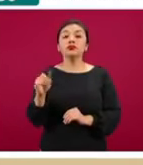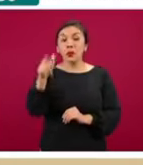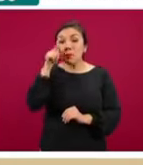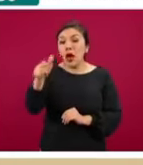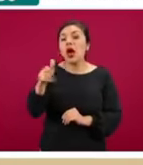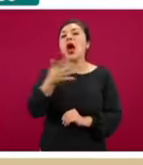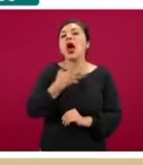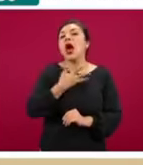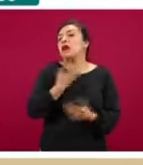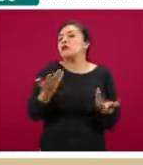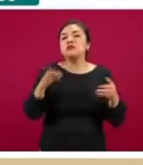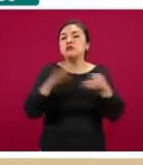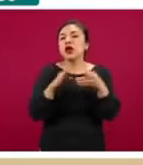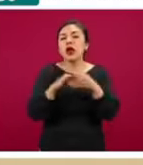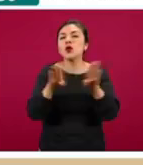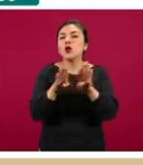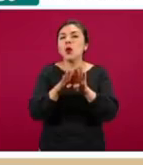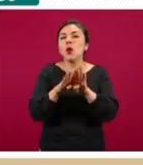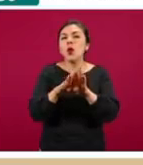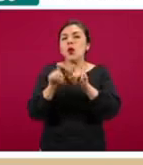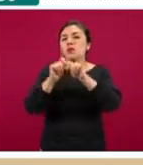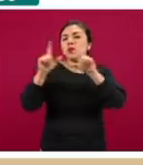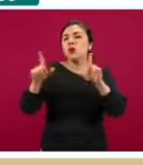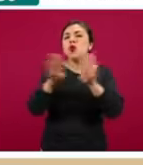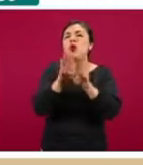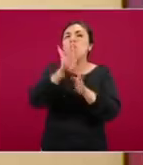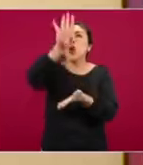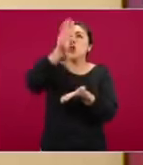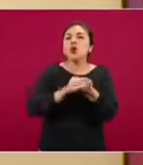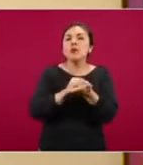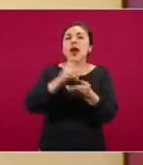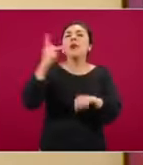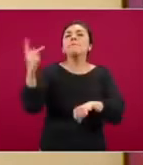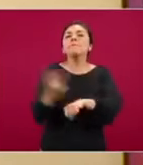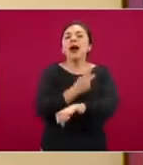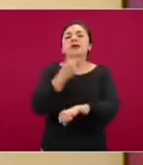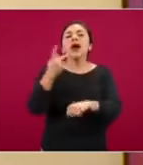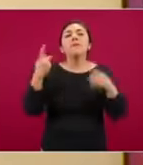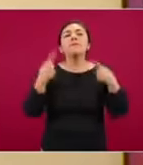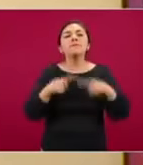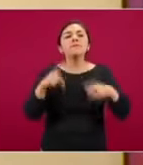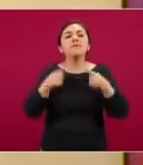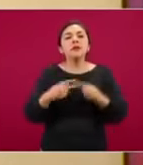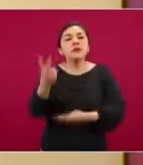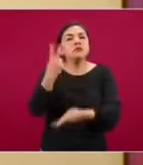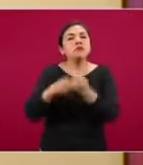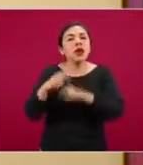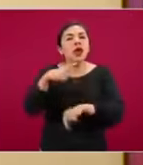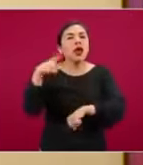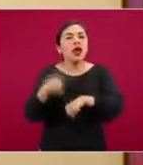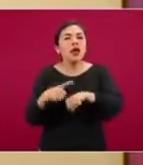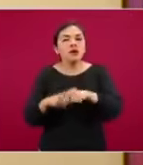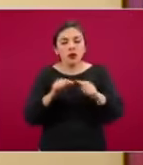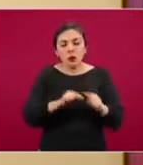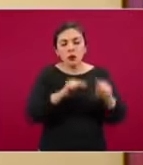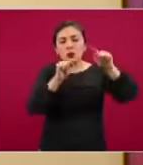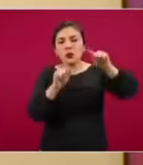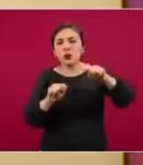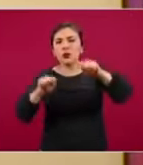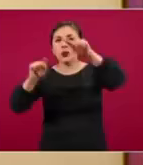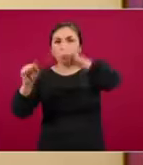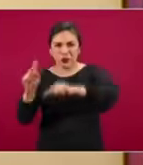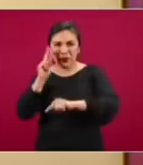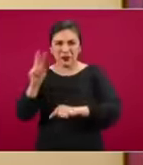ver que prácticamente va en una imagen espejo de lo que está sucediendo con la cantidad o la totalidad de los casos que se han